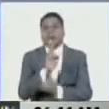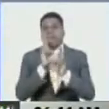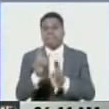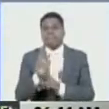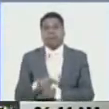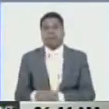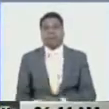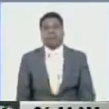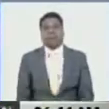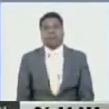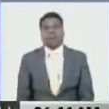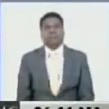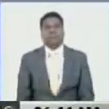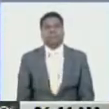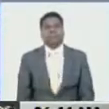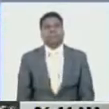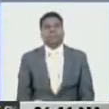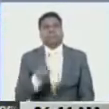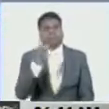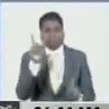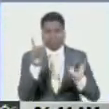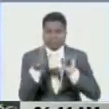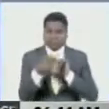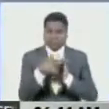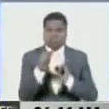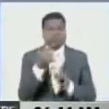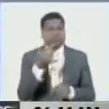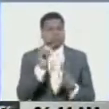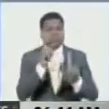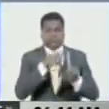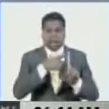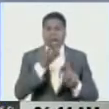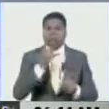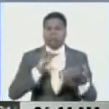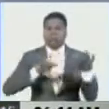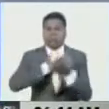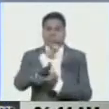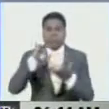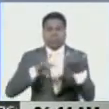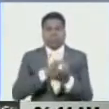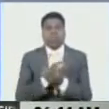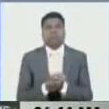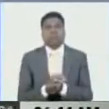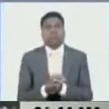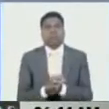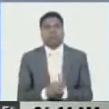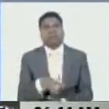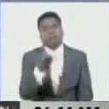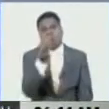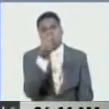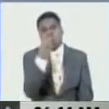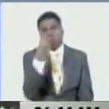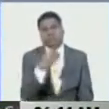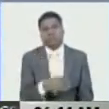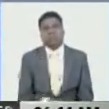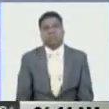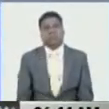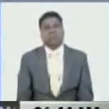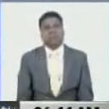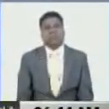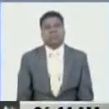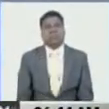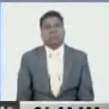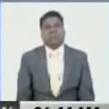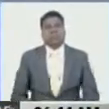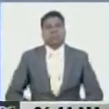a esa situación. Ahí tenemos un gravísimo problema. También tenemos un grave problema en el tema de los alimentos. La